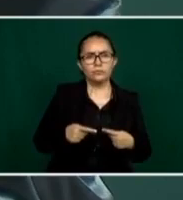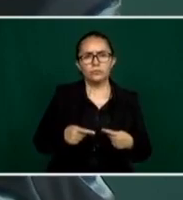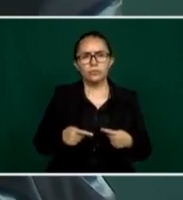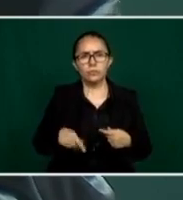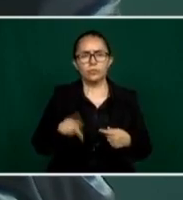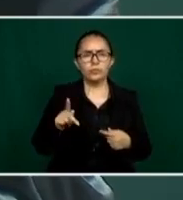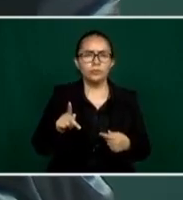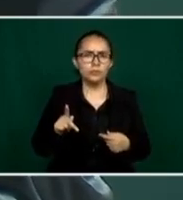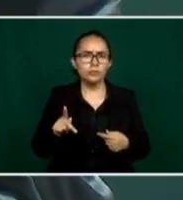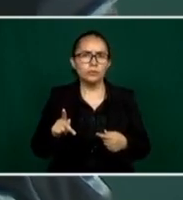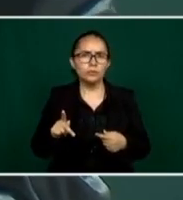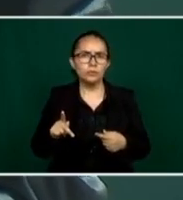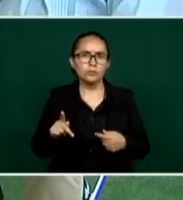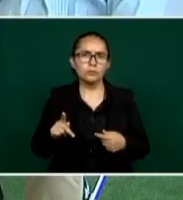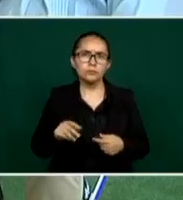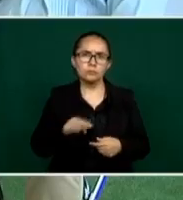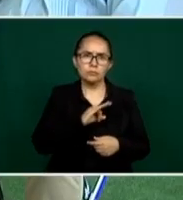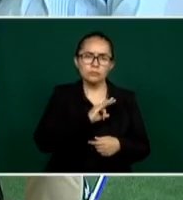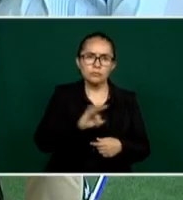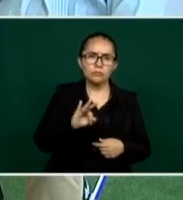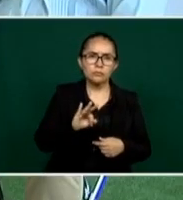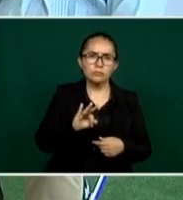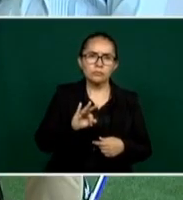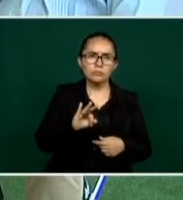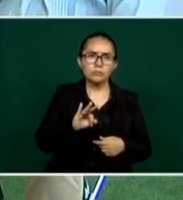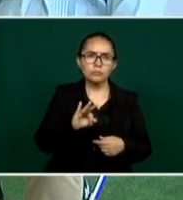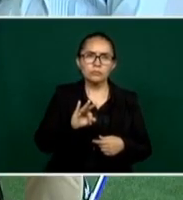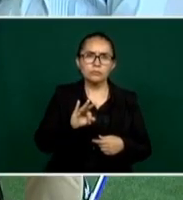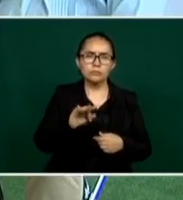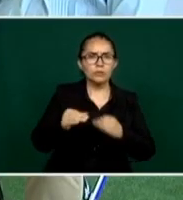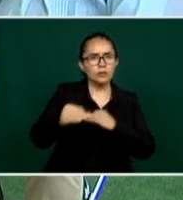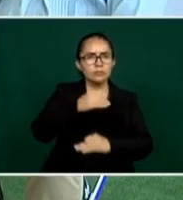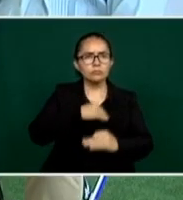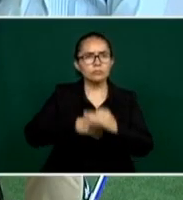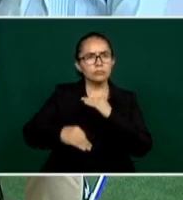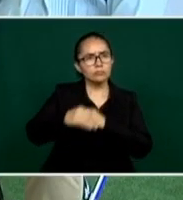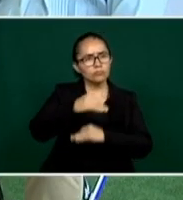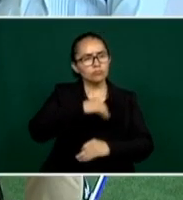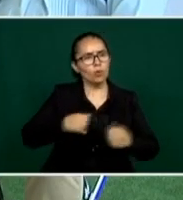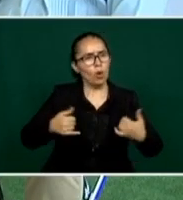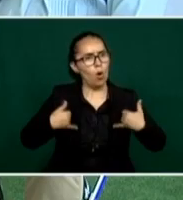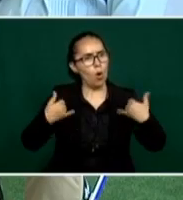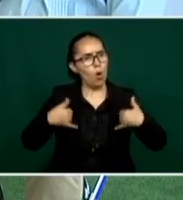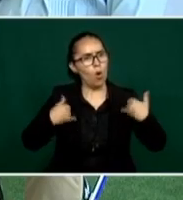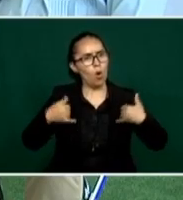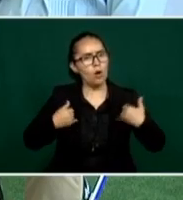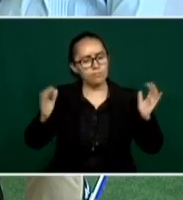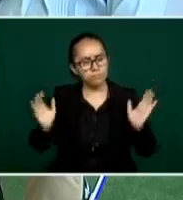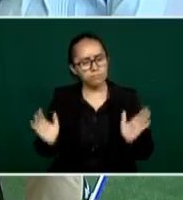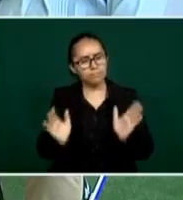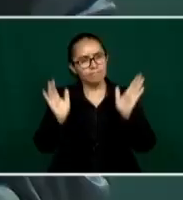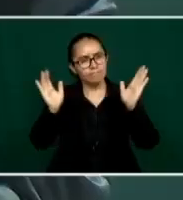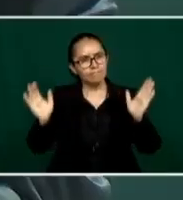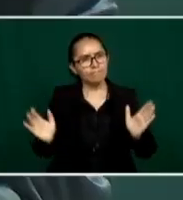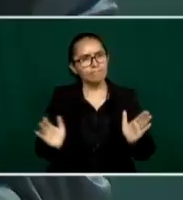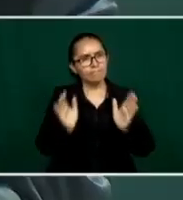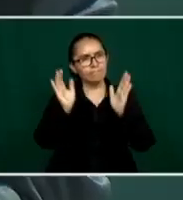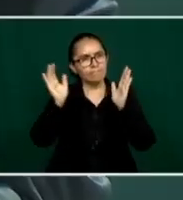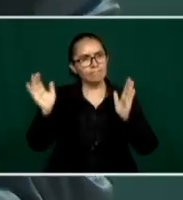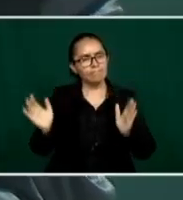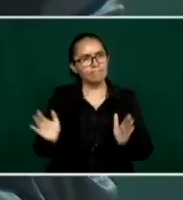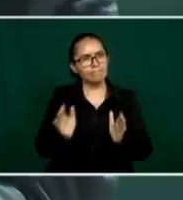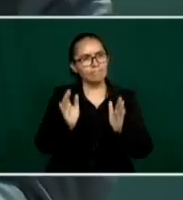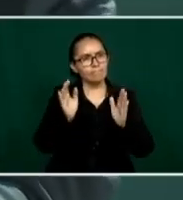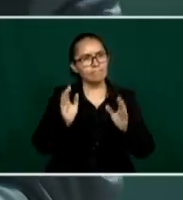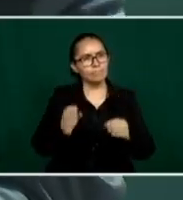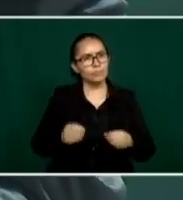que podamos alentar a todos a salir adelante por el camino del bien.